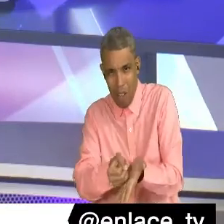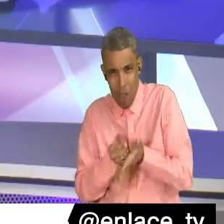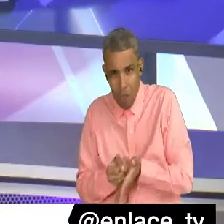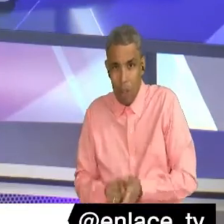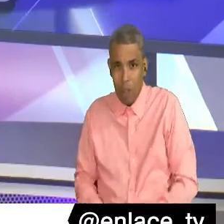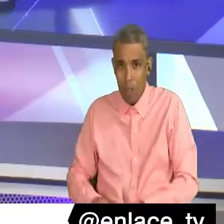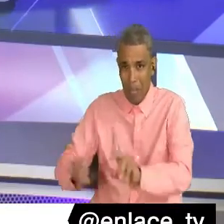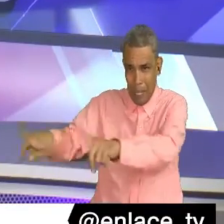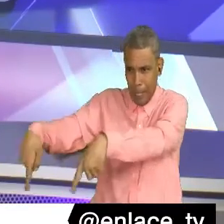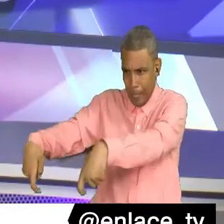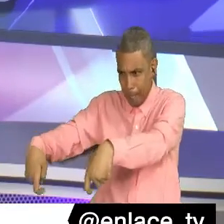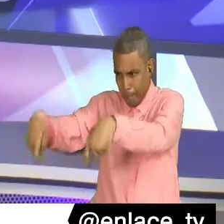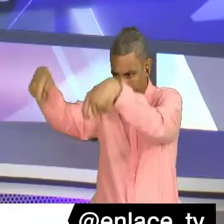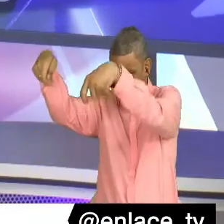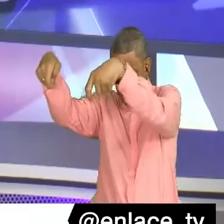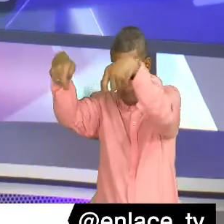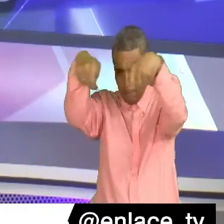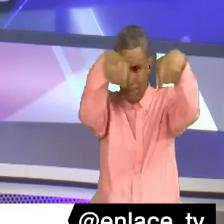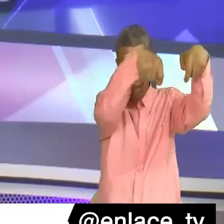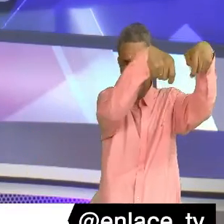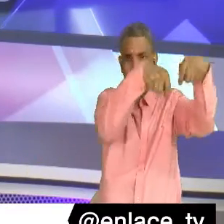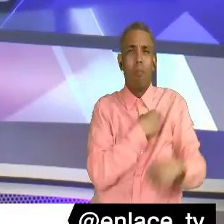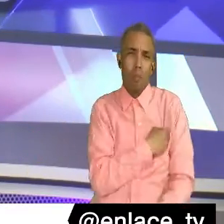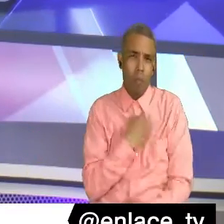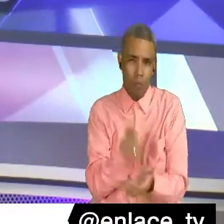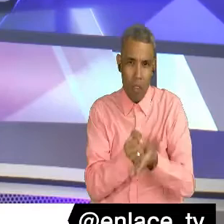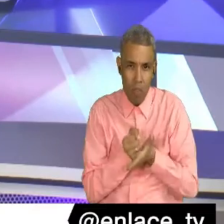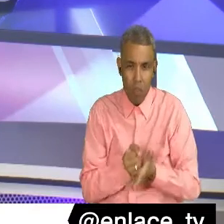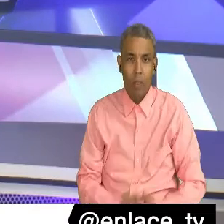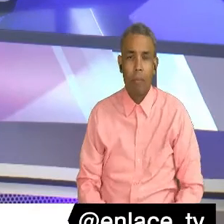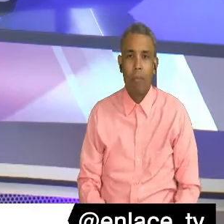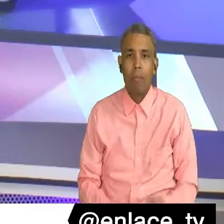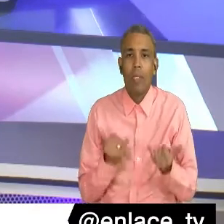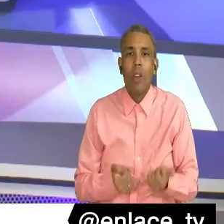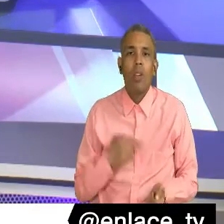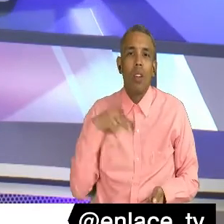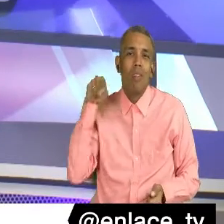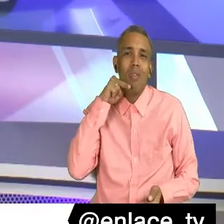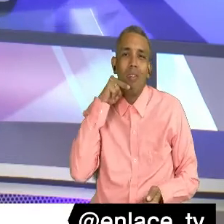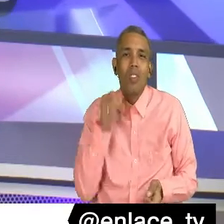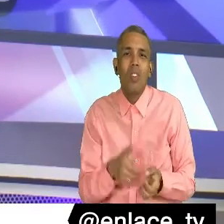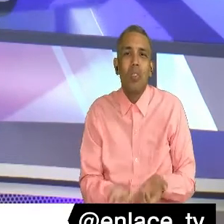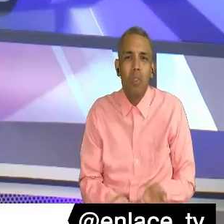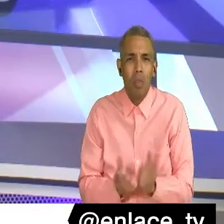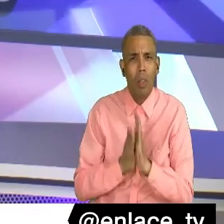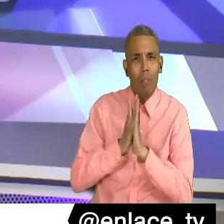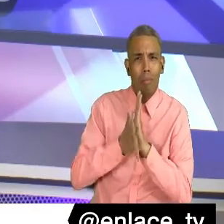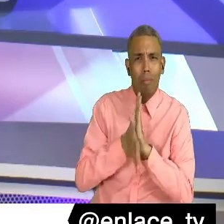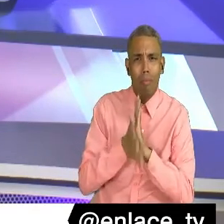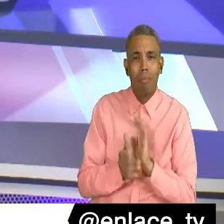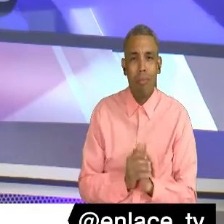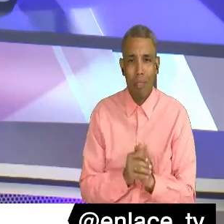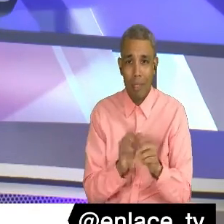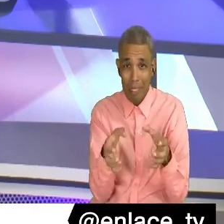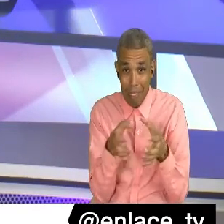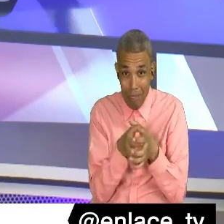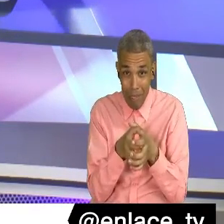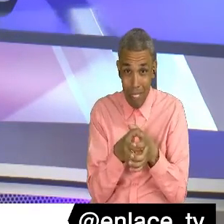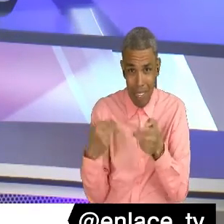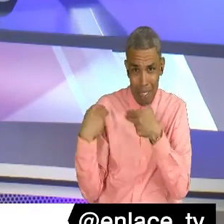a propósito de este hecho, la periodista Neila Cosio presenta un informe desde el lugar en donde se registra la situación. El Consejo Municipal para la Gestión del